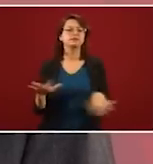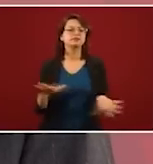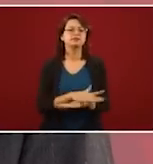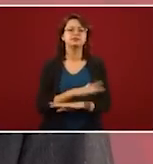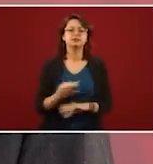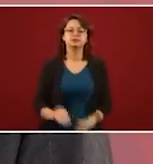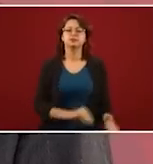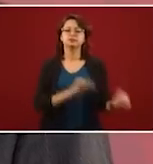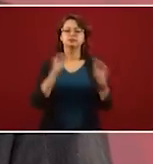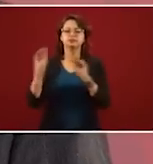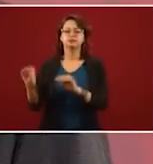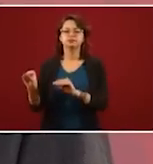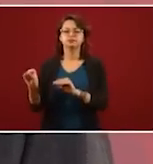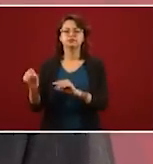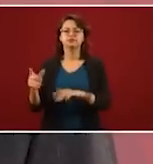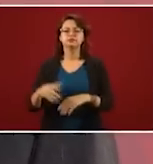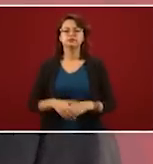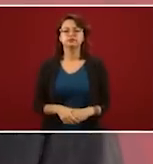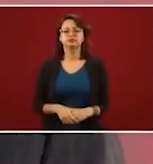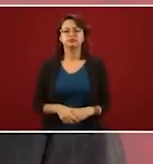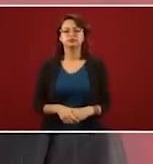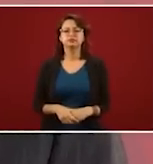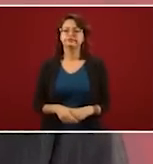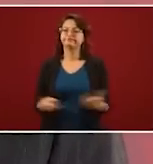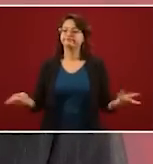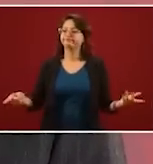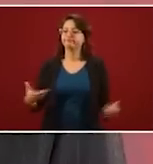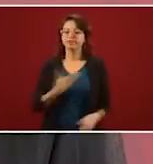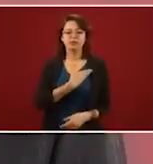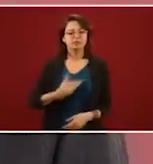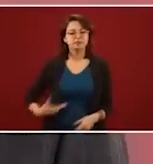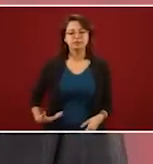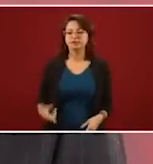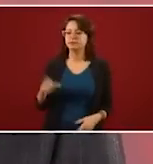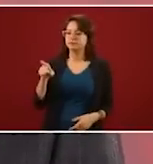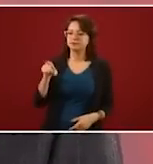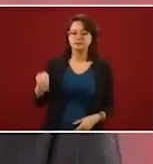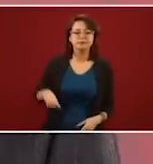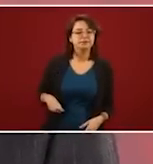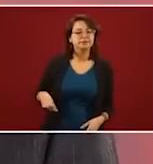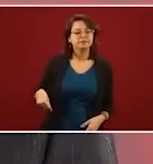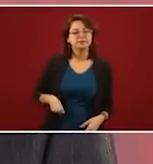¿sí? Y por culpa del presidente de México.